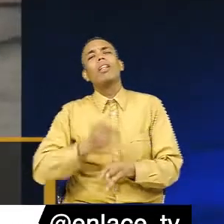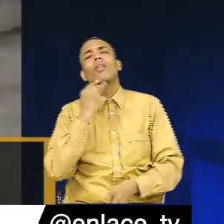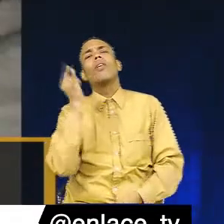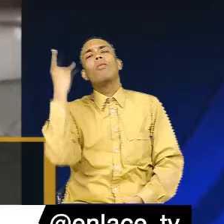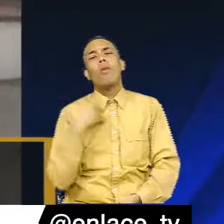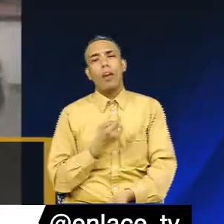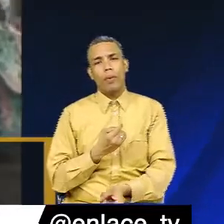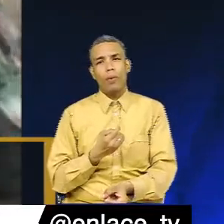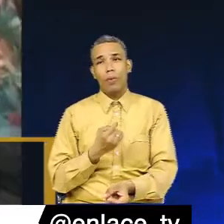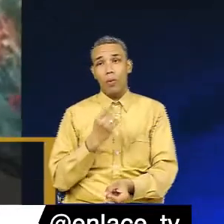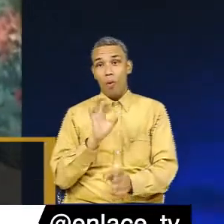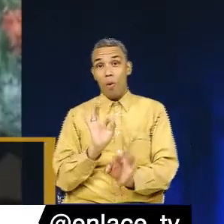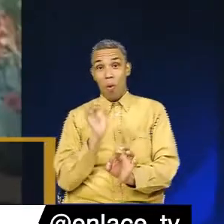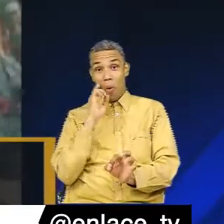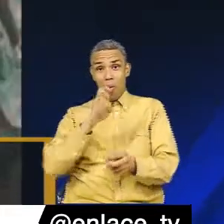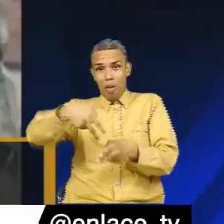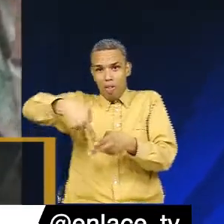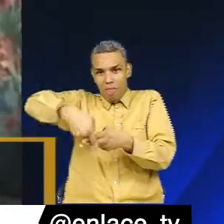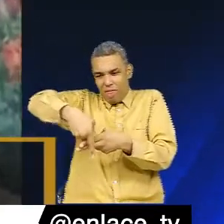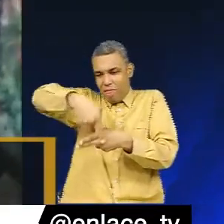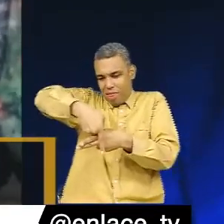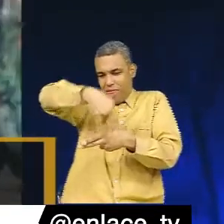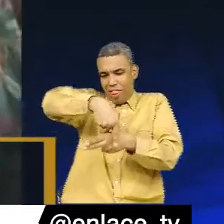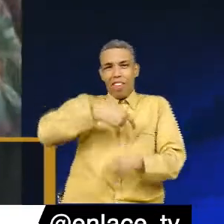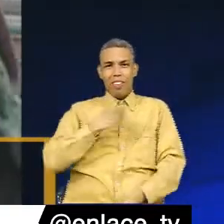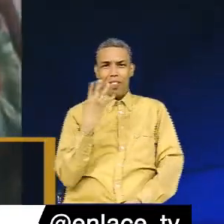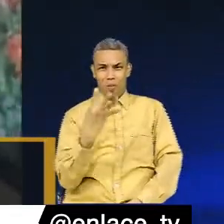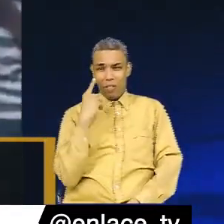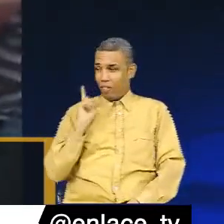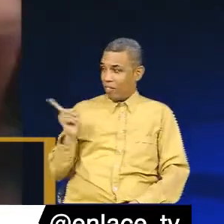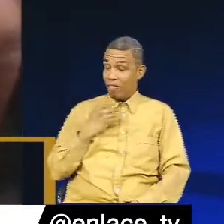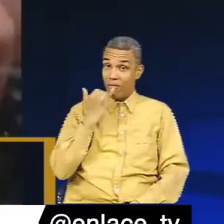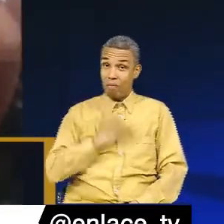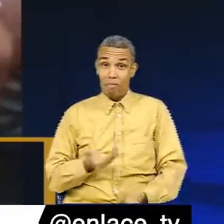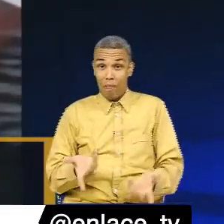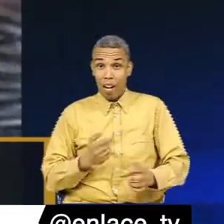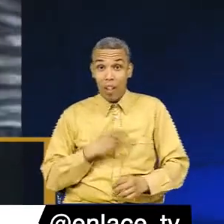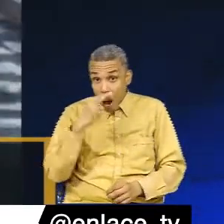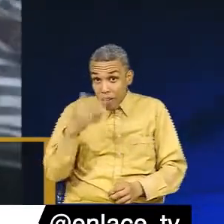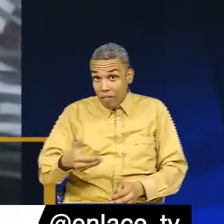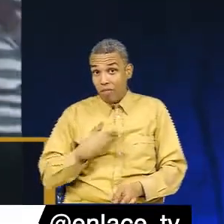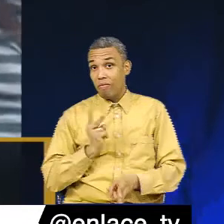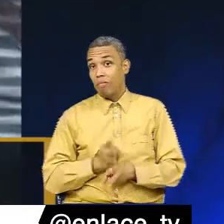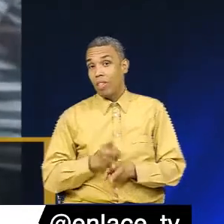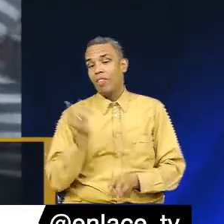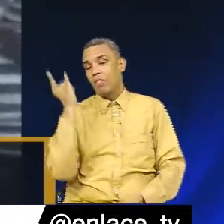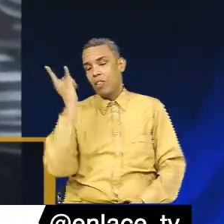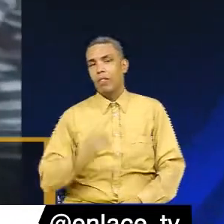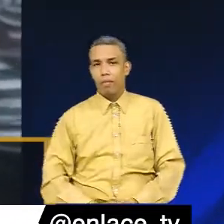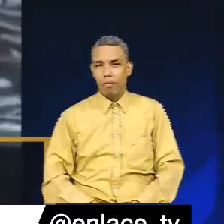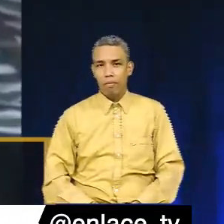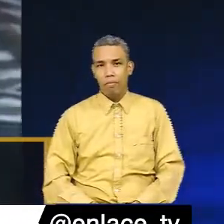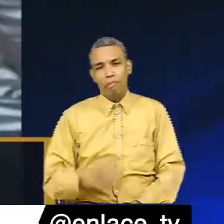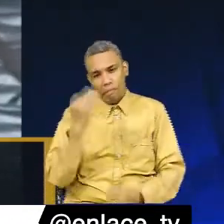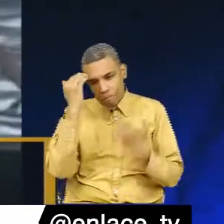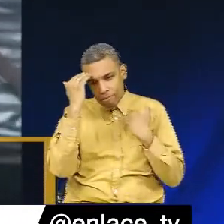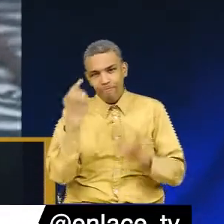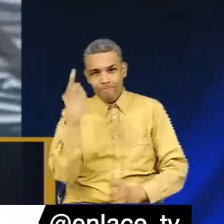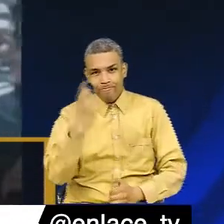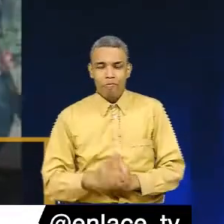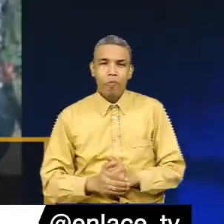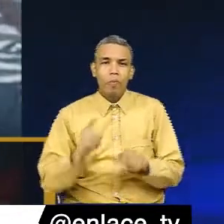transportar a 4 personas en una motocicleta, siendo irresponsable con menores de edad en su maniobra. Reporteros ciudadanos que hacen